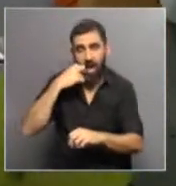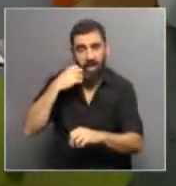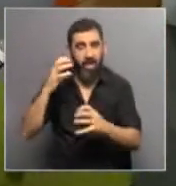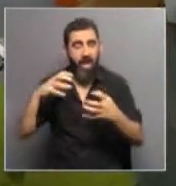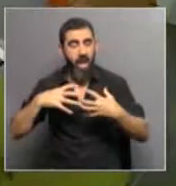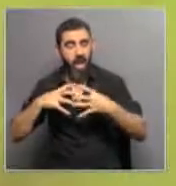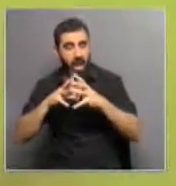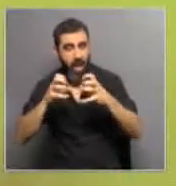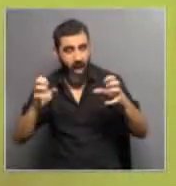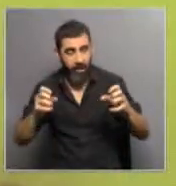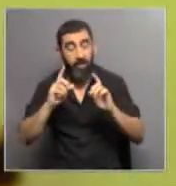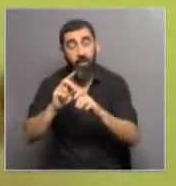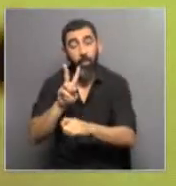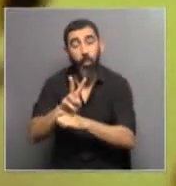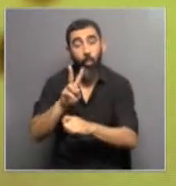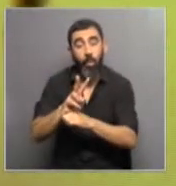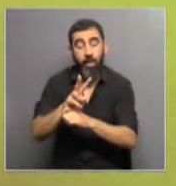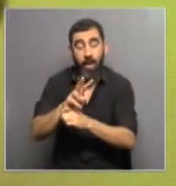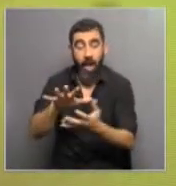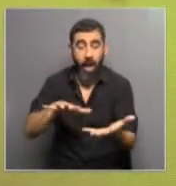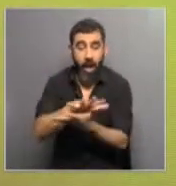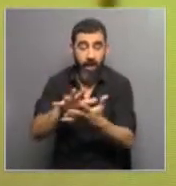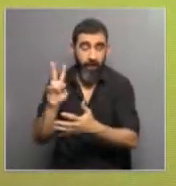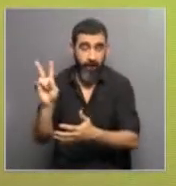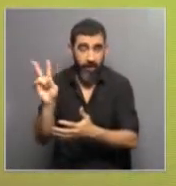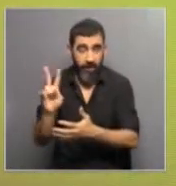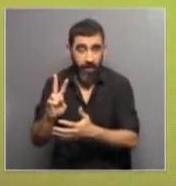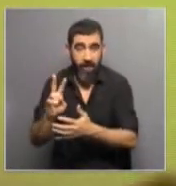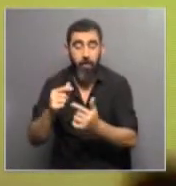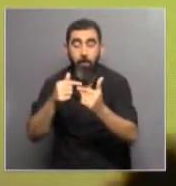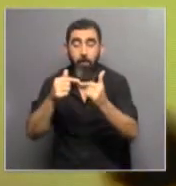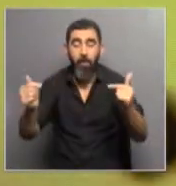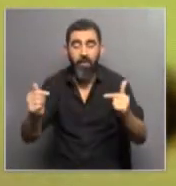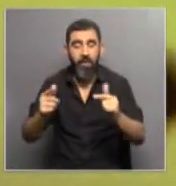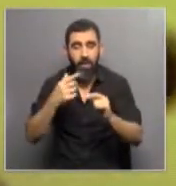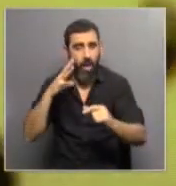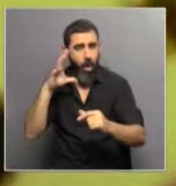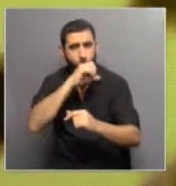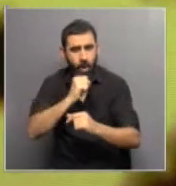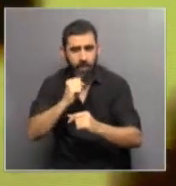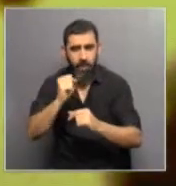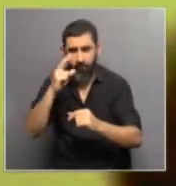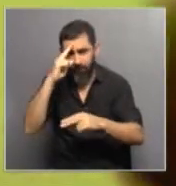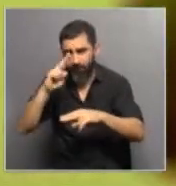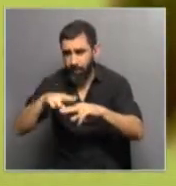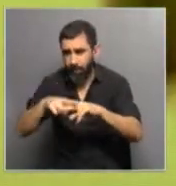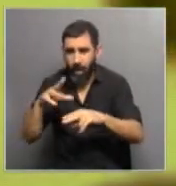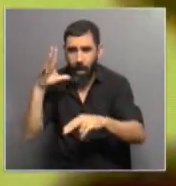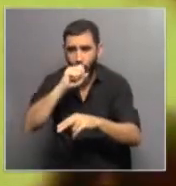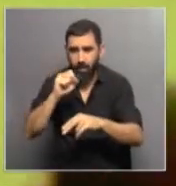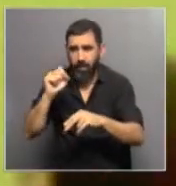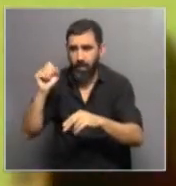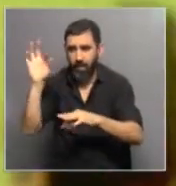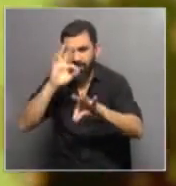el tema de protección vegetal en las áreas vegetales, generando materiales genéticos resistentes a plagas y enfermedades. Por tanto,